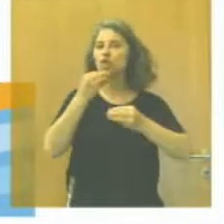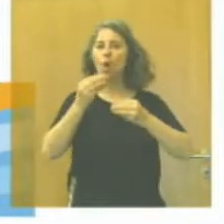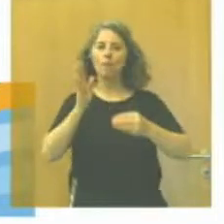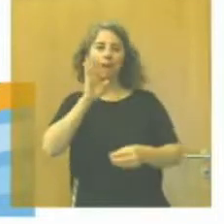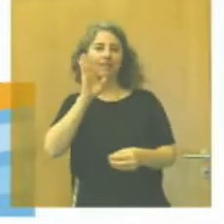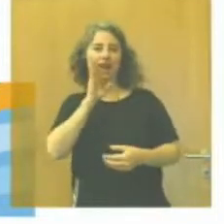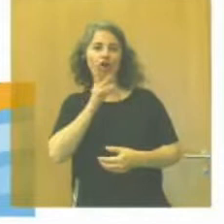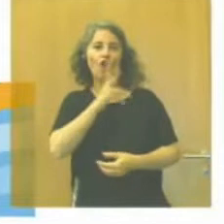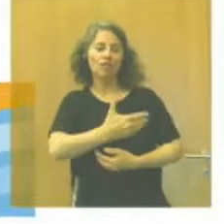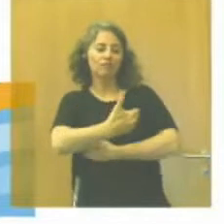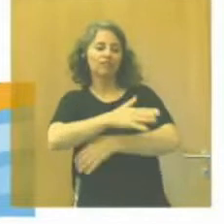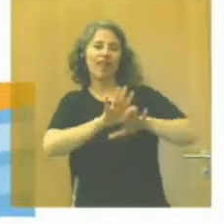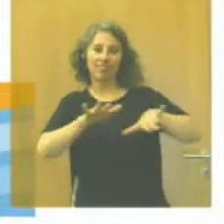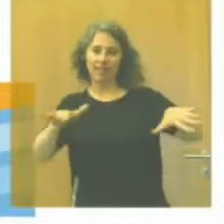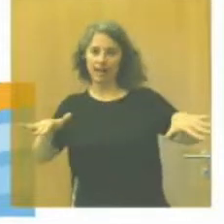materno-infantil.